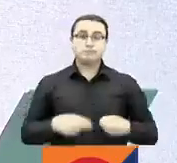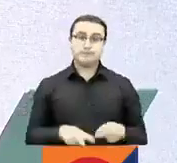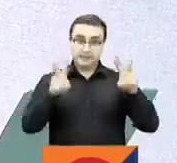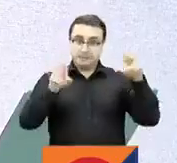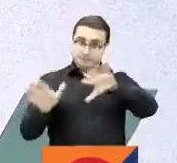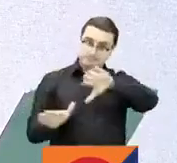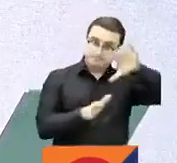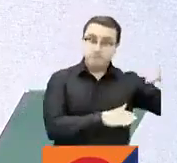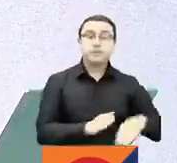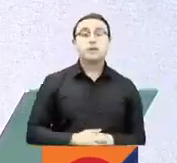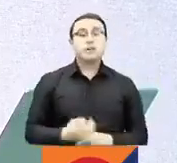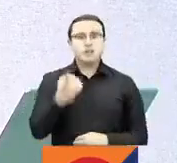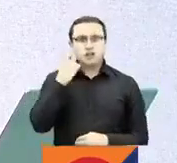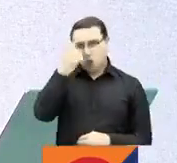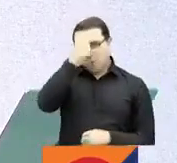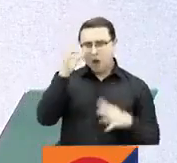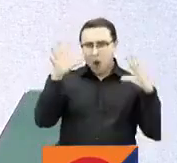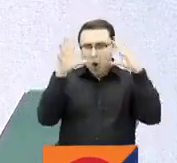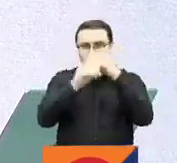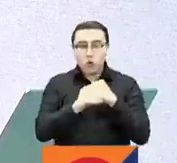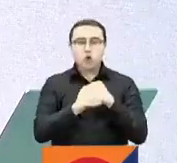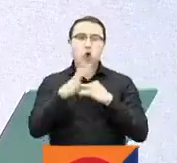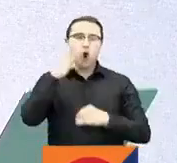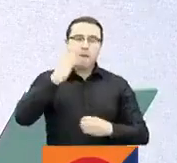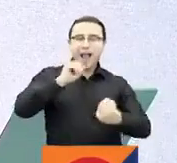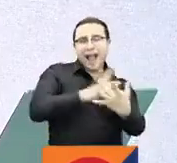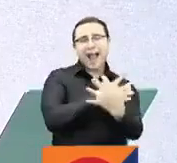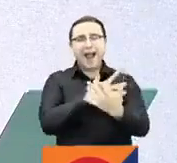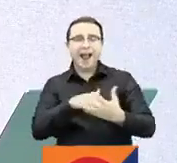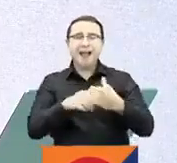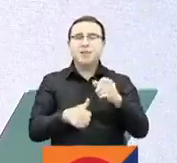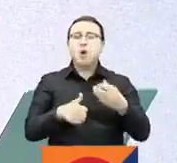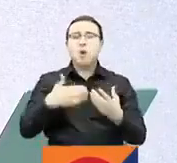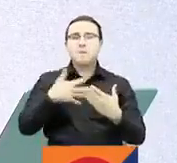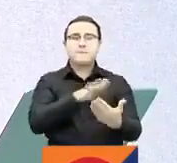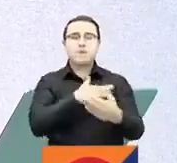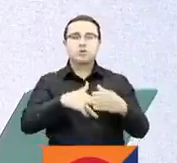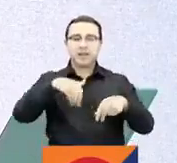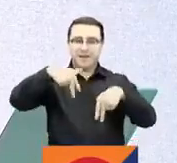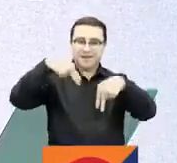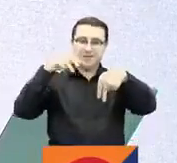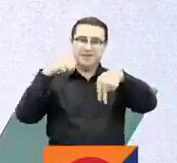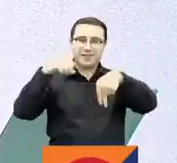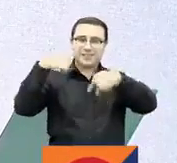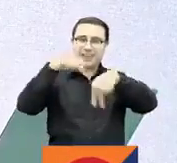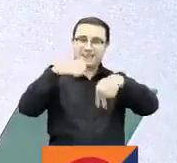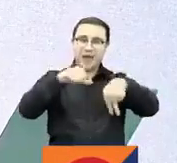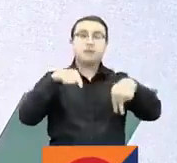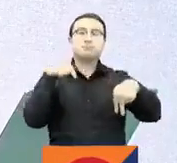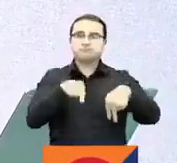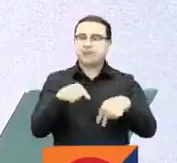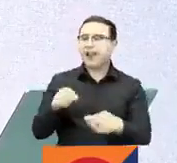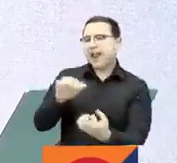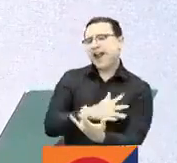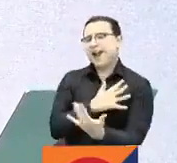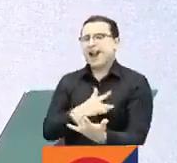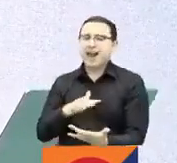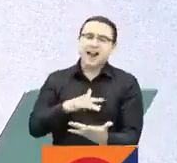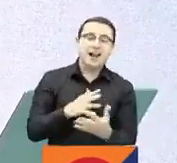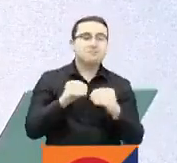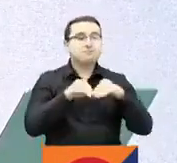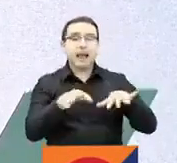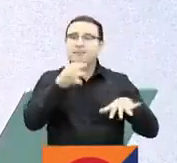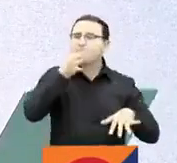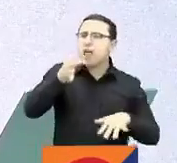en la noche de este domingo fue asesinado el cantante de salsa choque y activista junior jein el artista que dedicaba alguna de sus letras a denunciar problemas